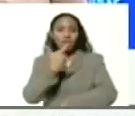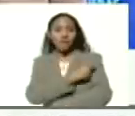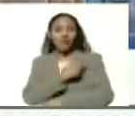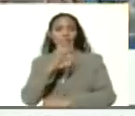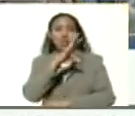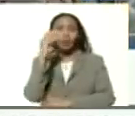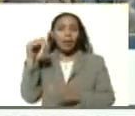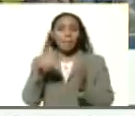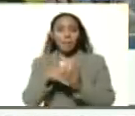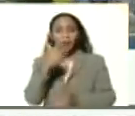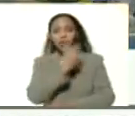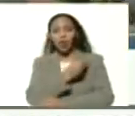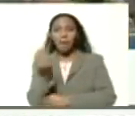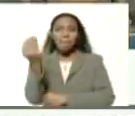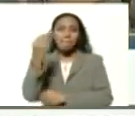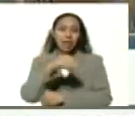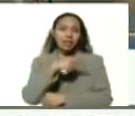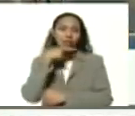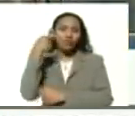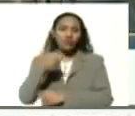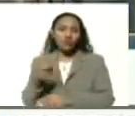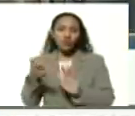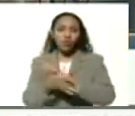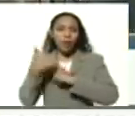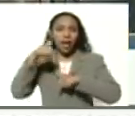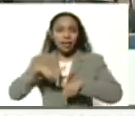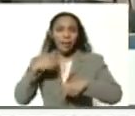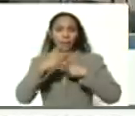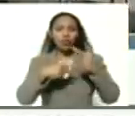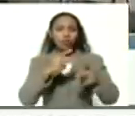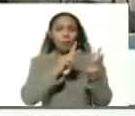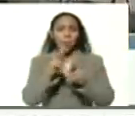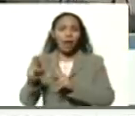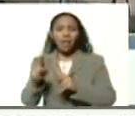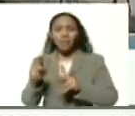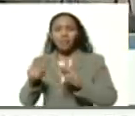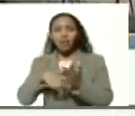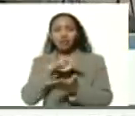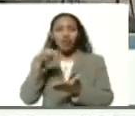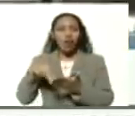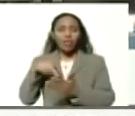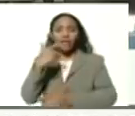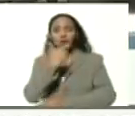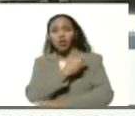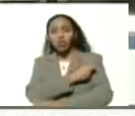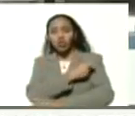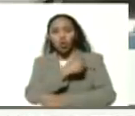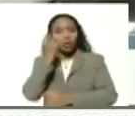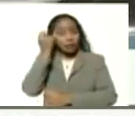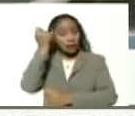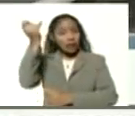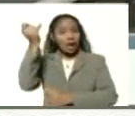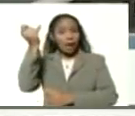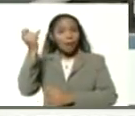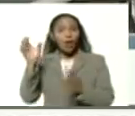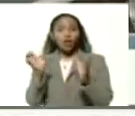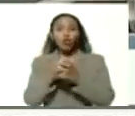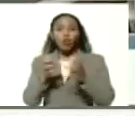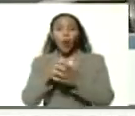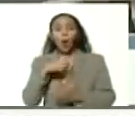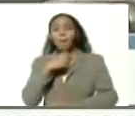más que se suman a este proceso, al Plan Nacional de Vacunación ideado por la Comisión